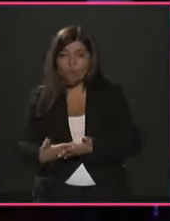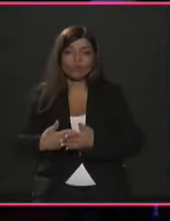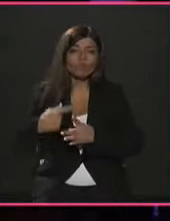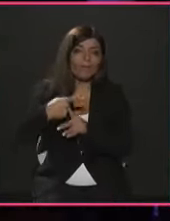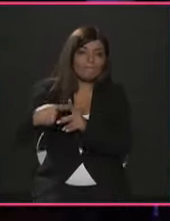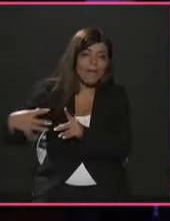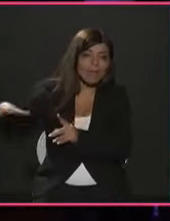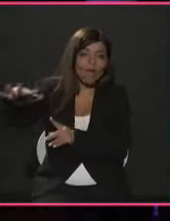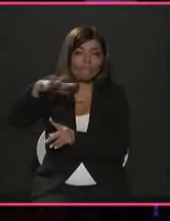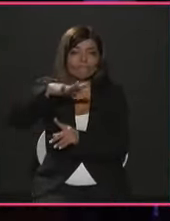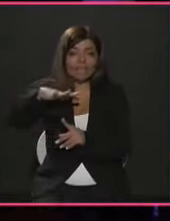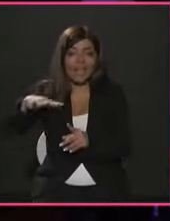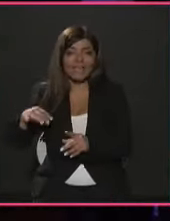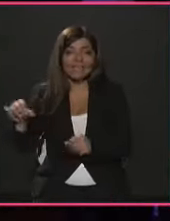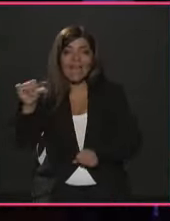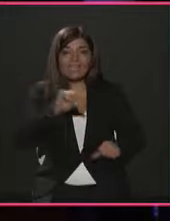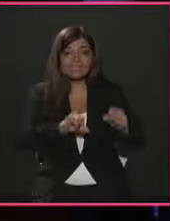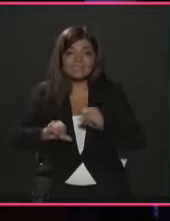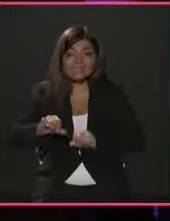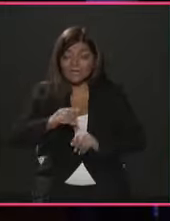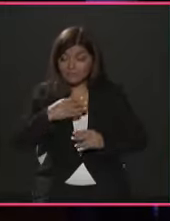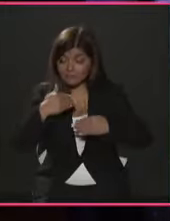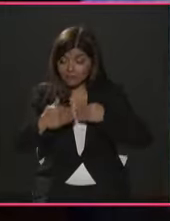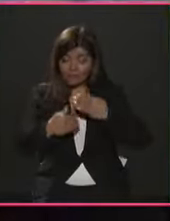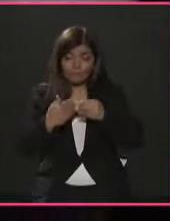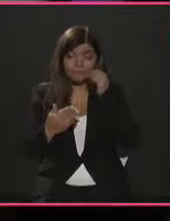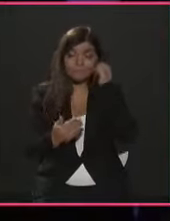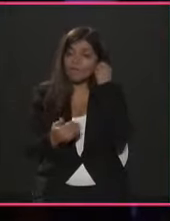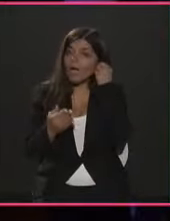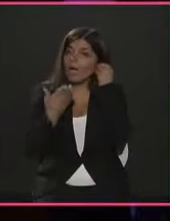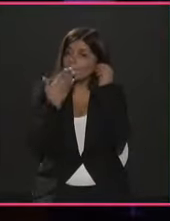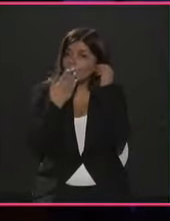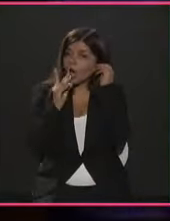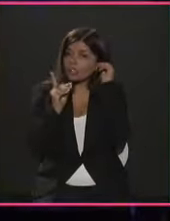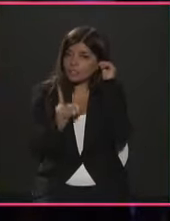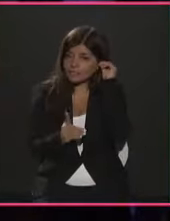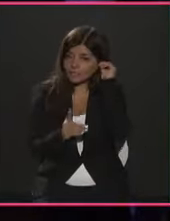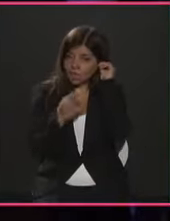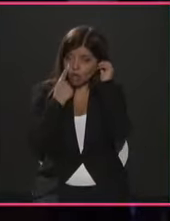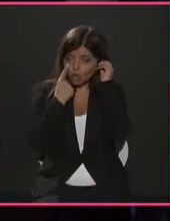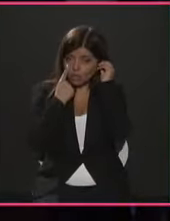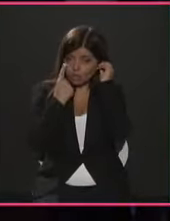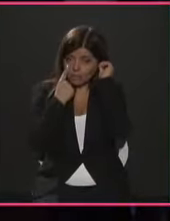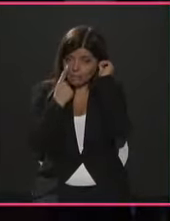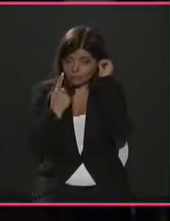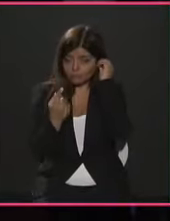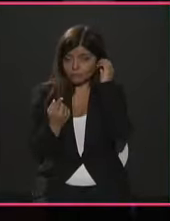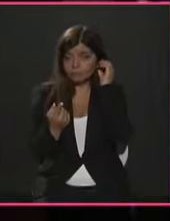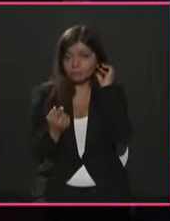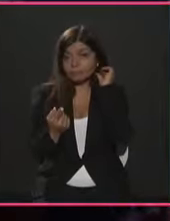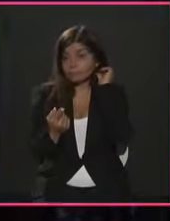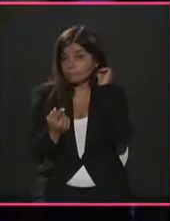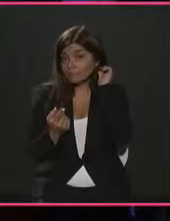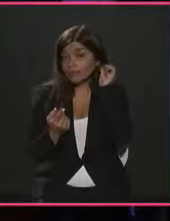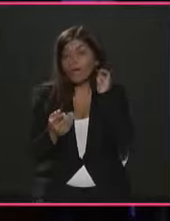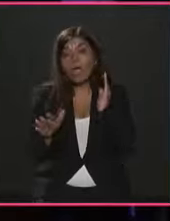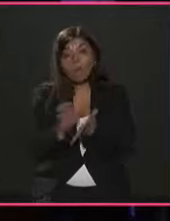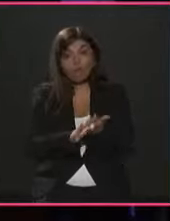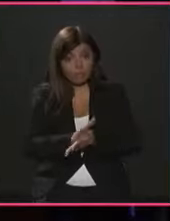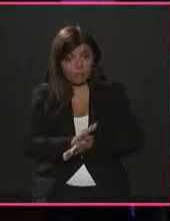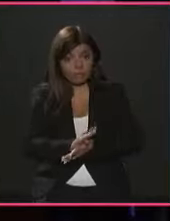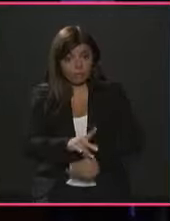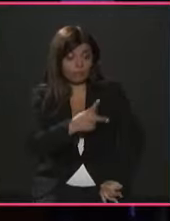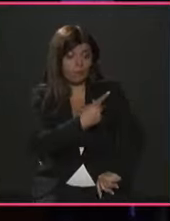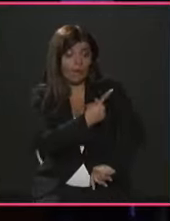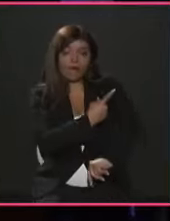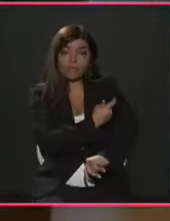ambiente en ciencias básicas aplicadas pueden tomar mejores Decisiones Con conocimiento y uno de los grandes ejemplos es la vacunación por ejemplo no